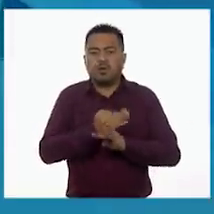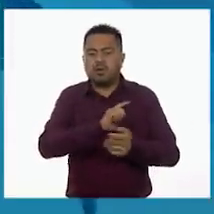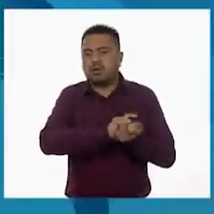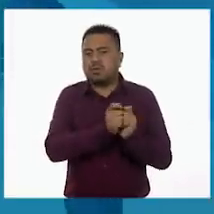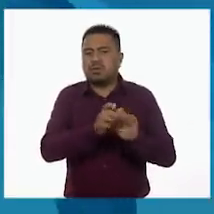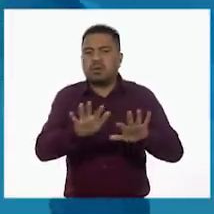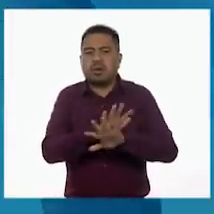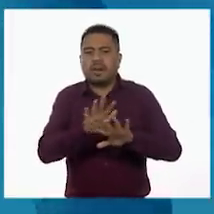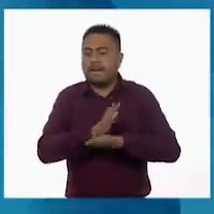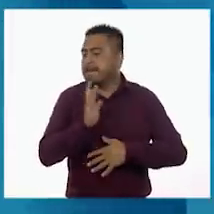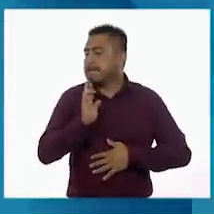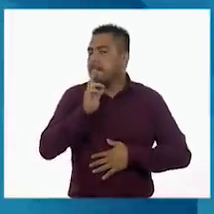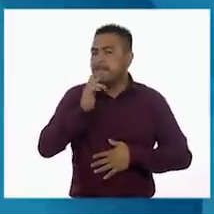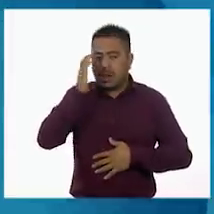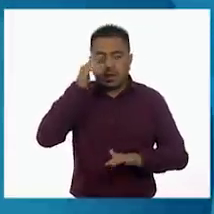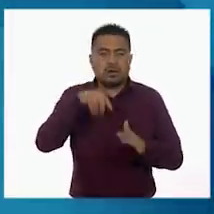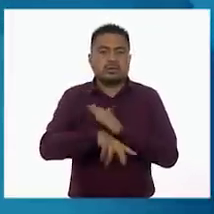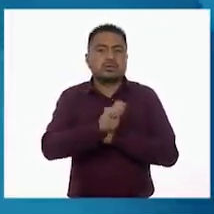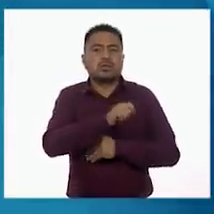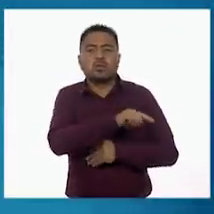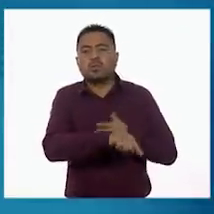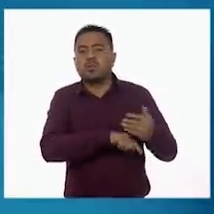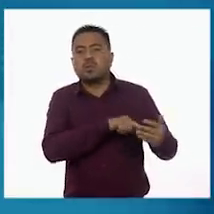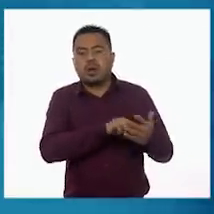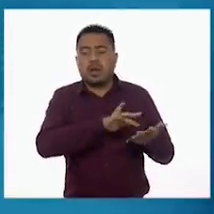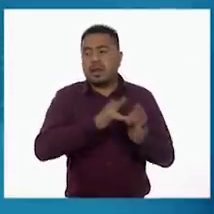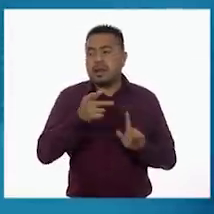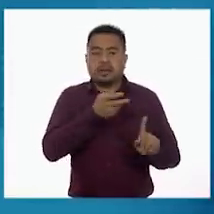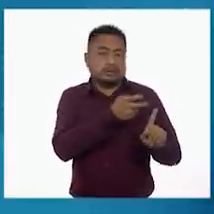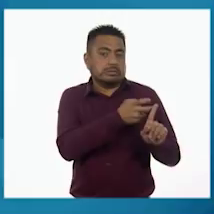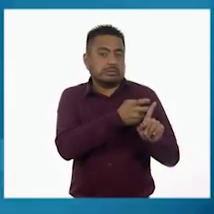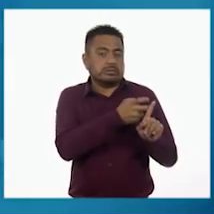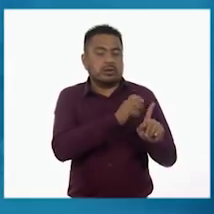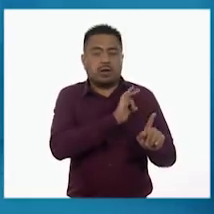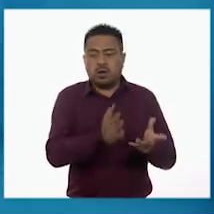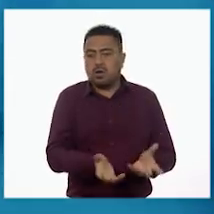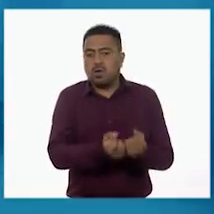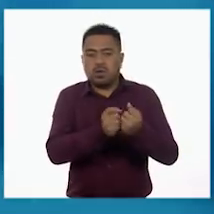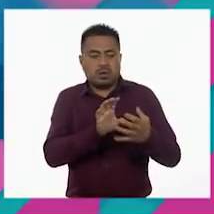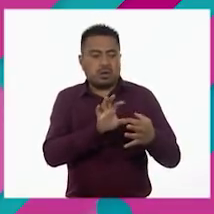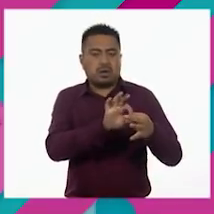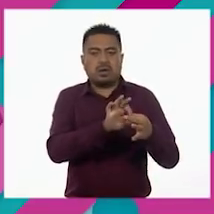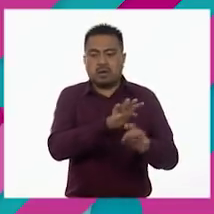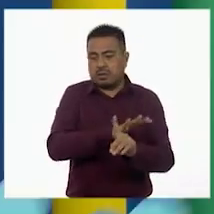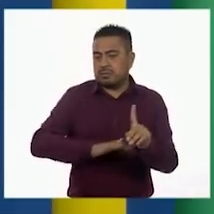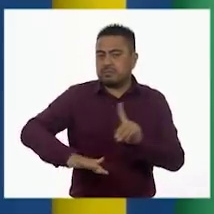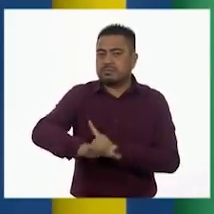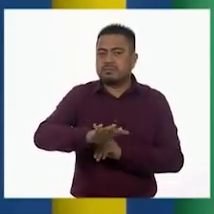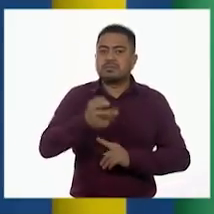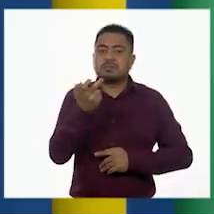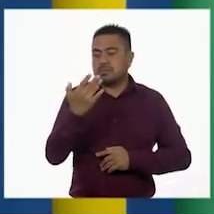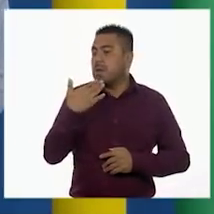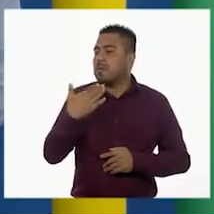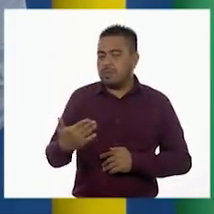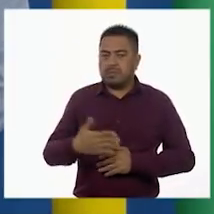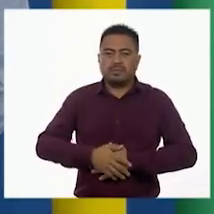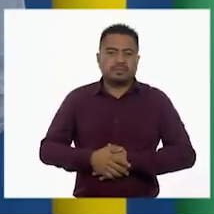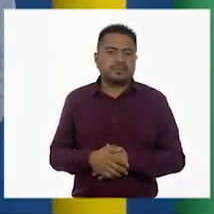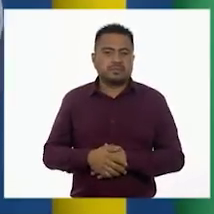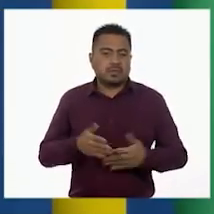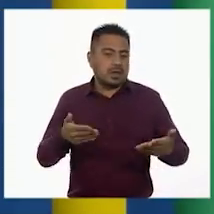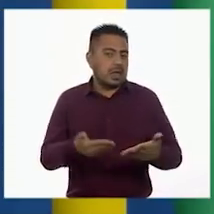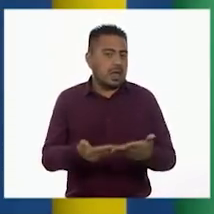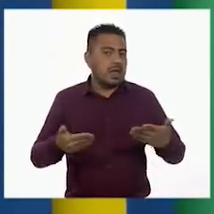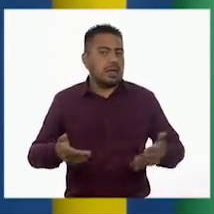convierten en los mejores conocedores del lugar y gracias a ello logran adaptarse al medio. Muy bien.